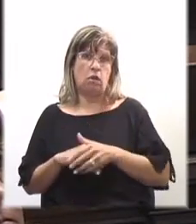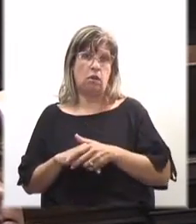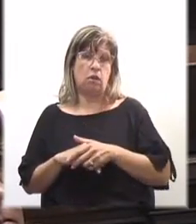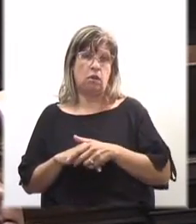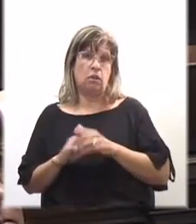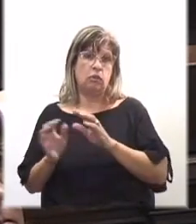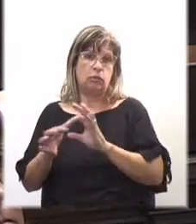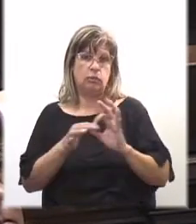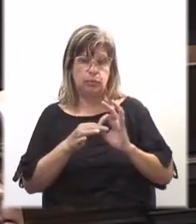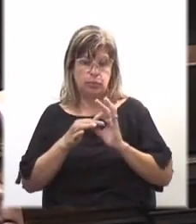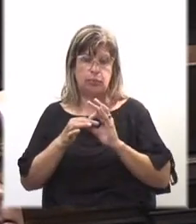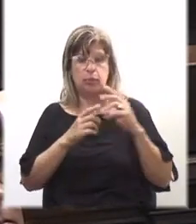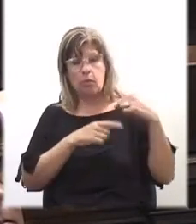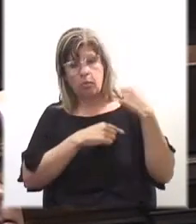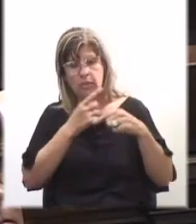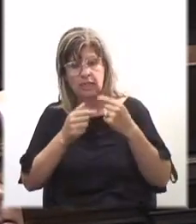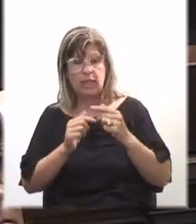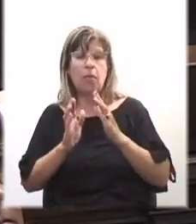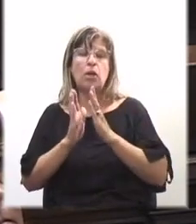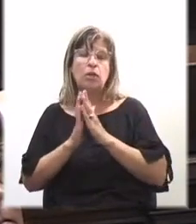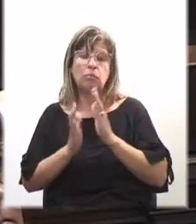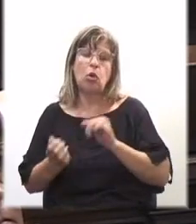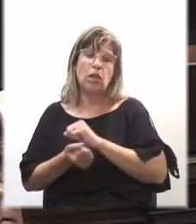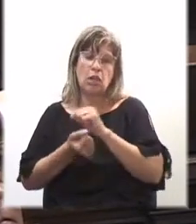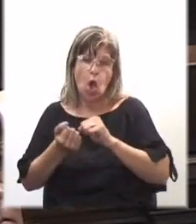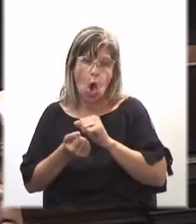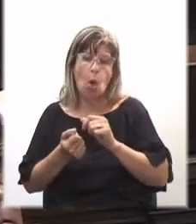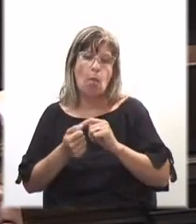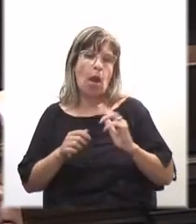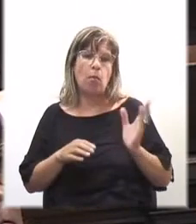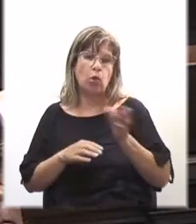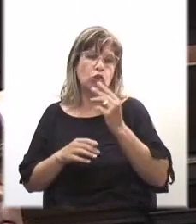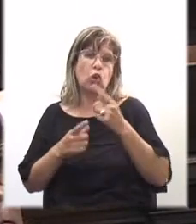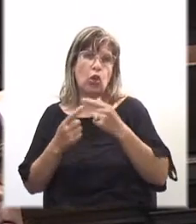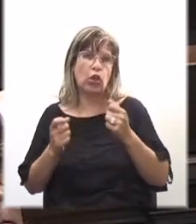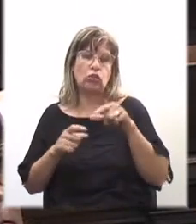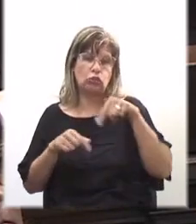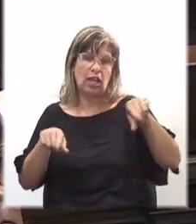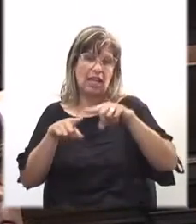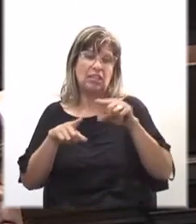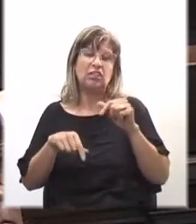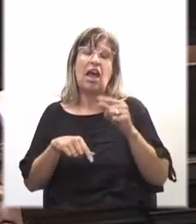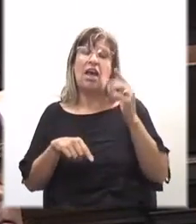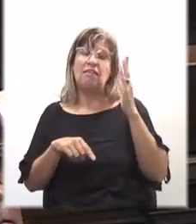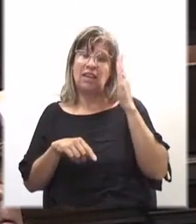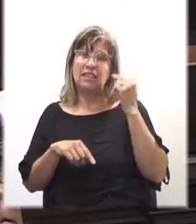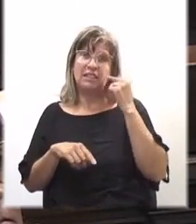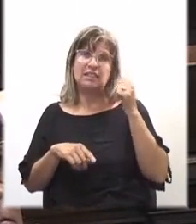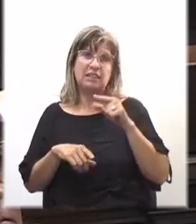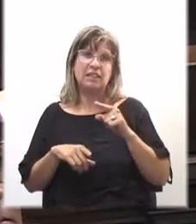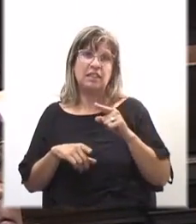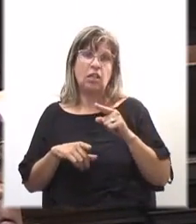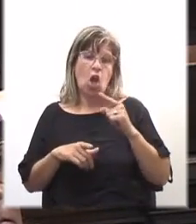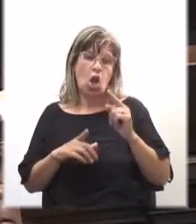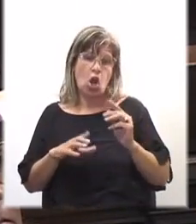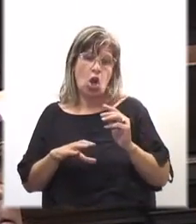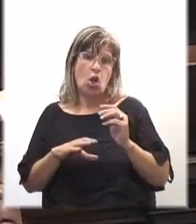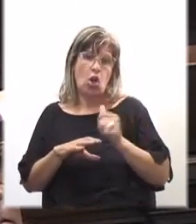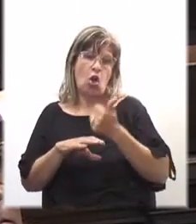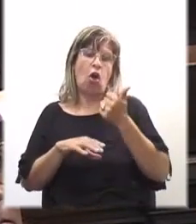unido por una tradición, por una religión, por el idioma, por todo lo que ellos saben y que nosotros ignoramos, consigue el reconocimiento.